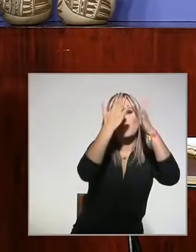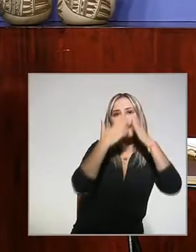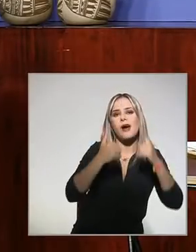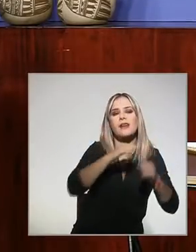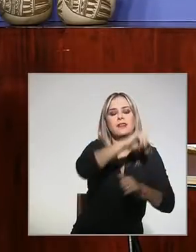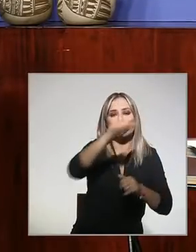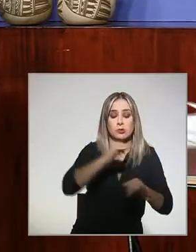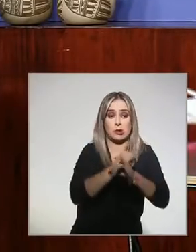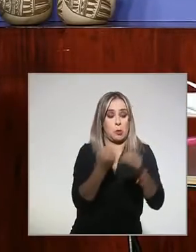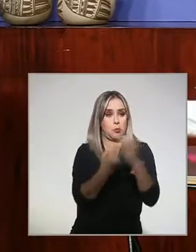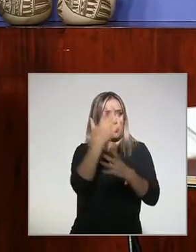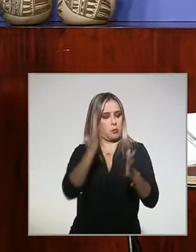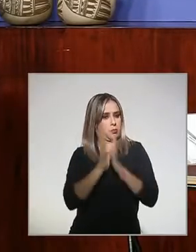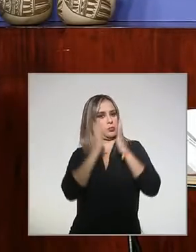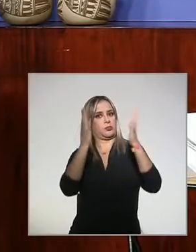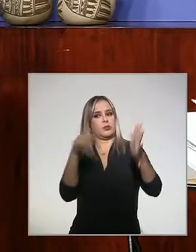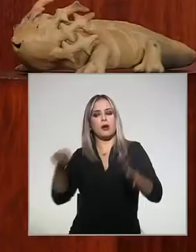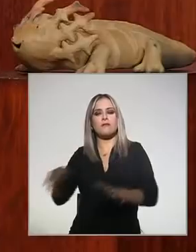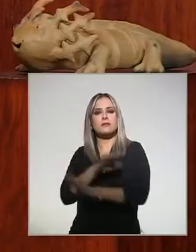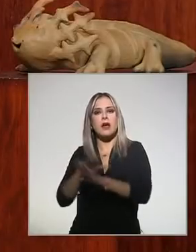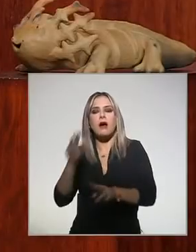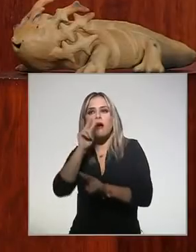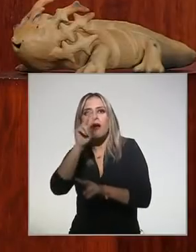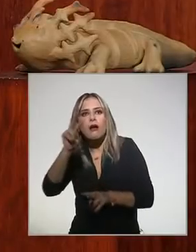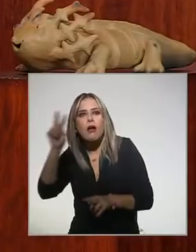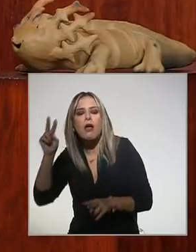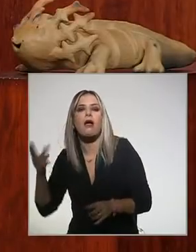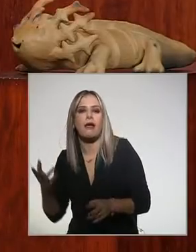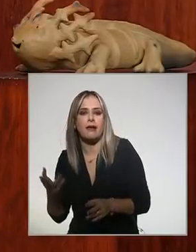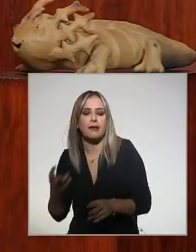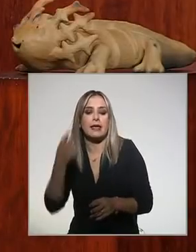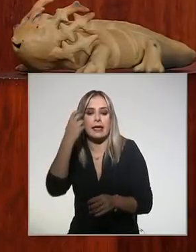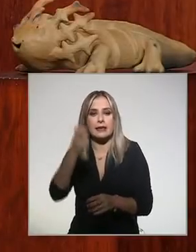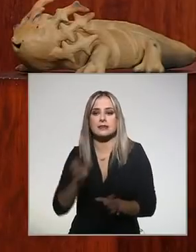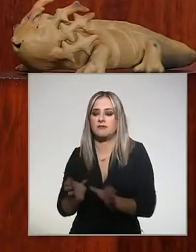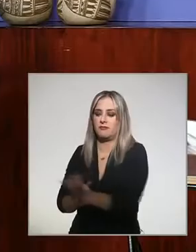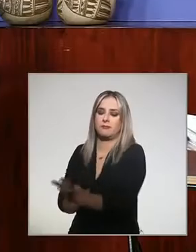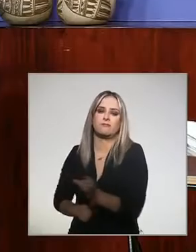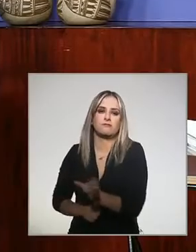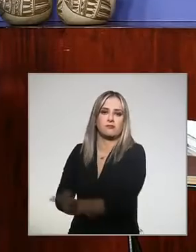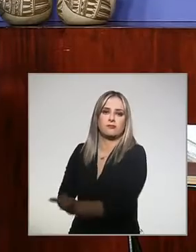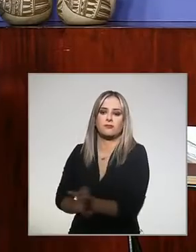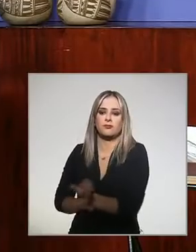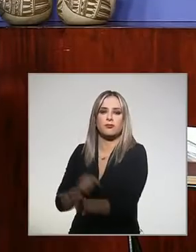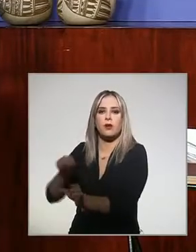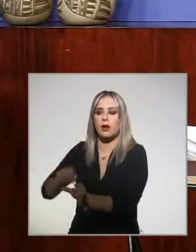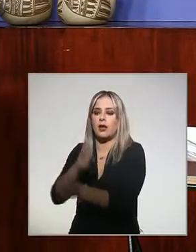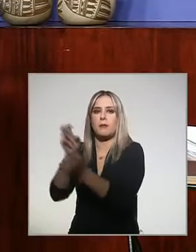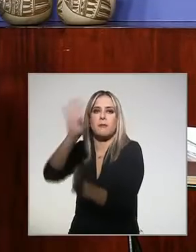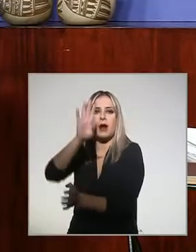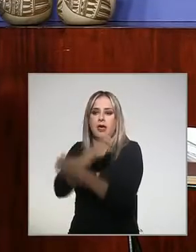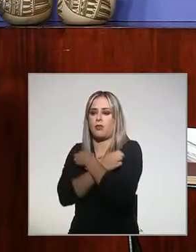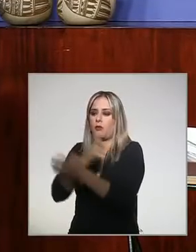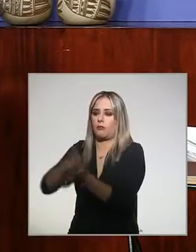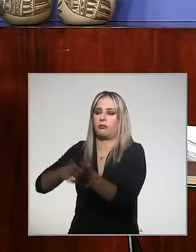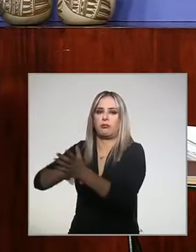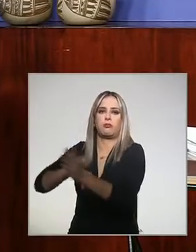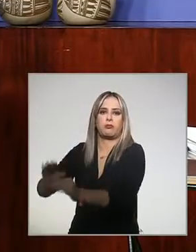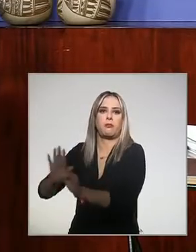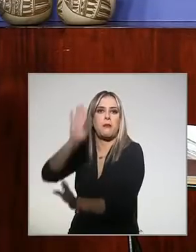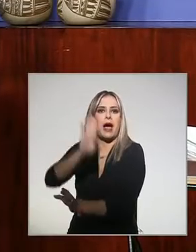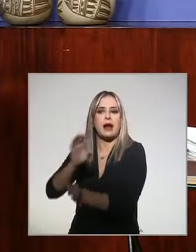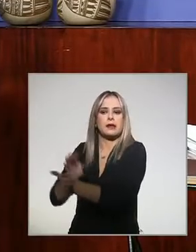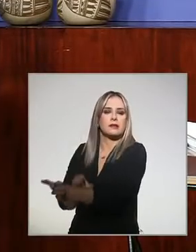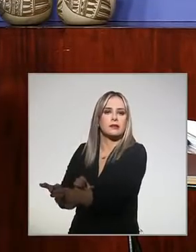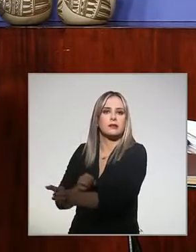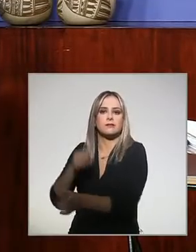es más fácil adaptarse a eso, pero aquí la cosa es, yo no estoy educando, está educando a alguien más y yo no lo estoy acompañando en enseñarle. Hoy